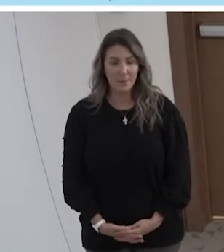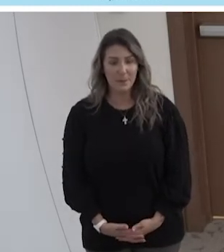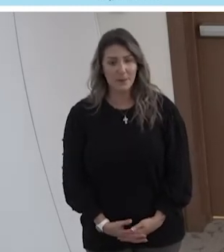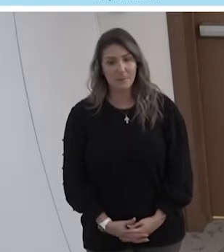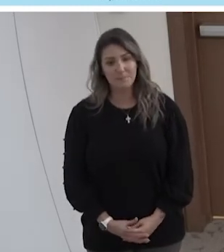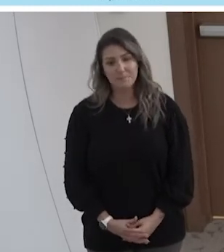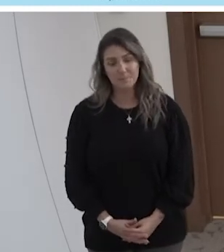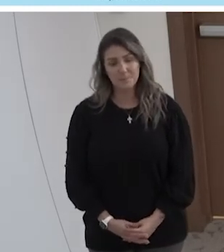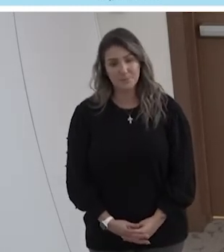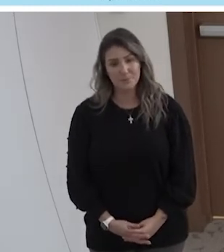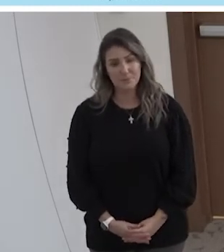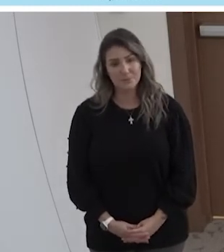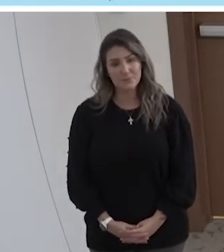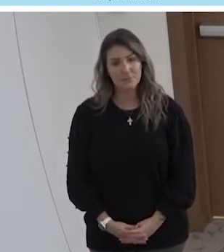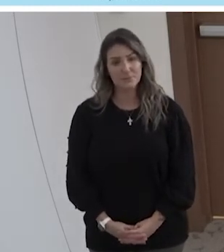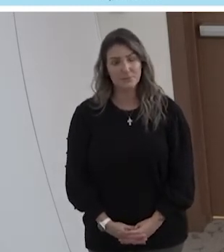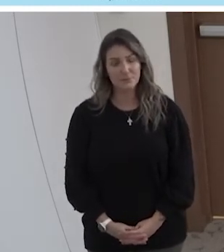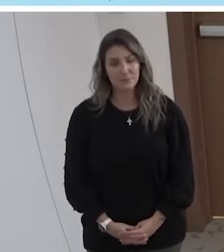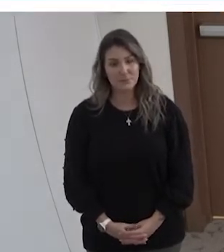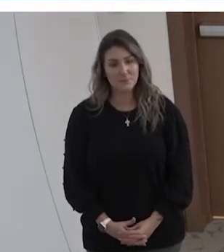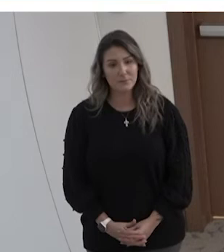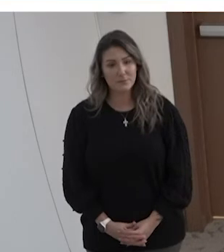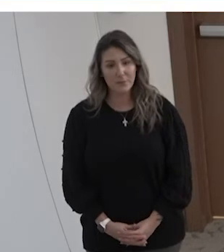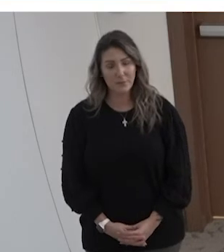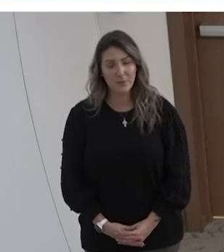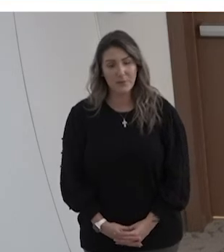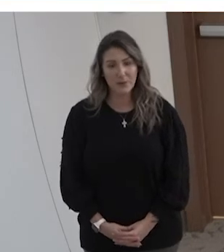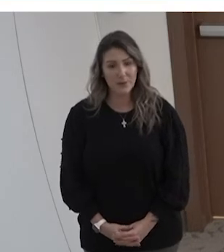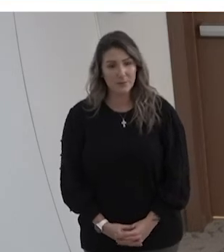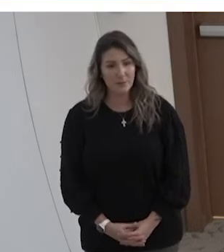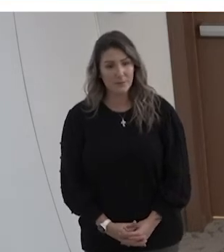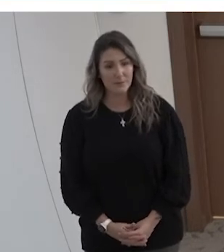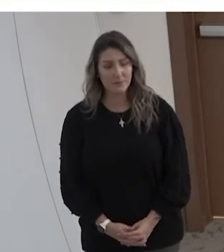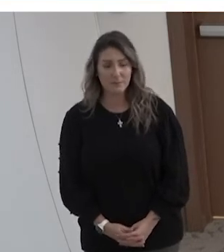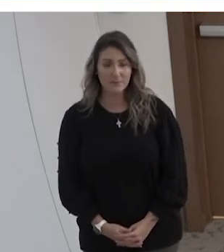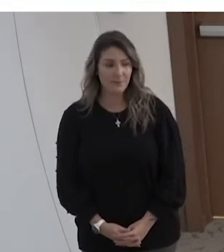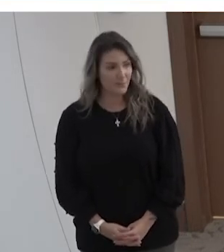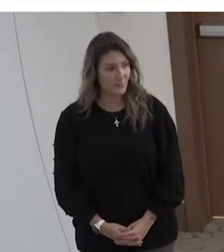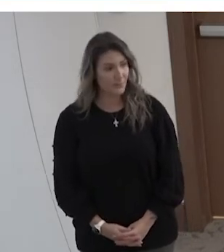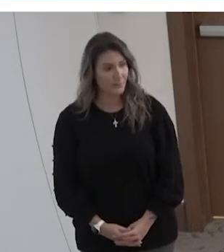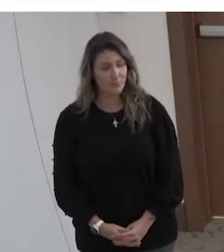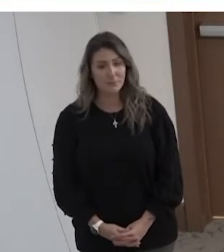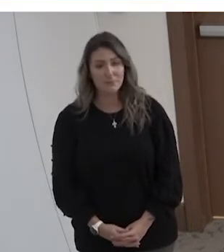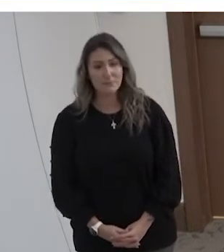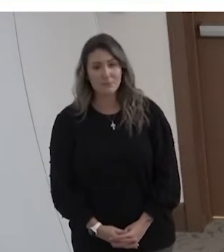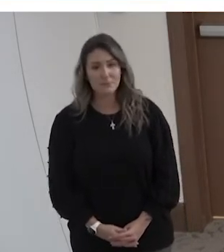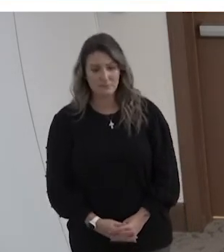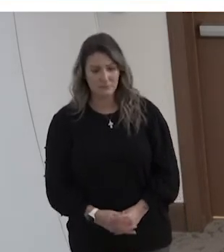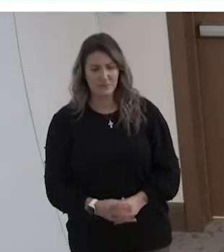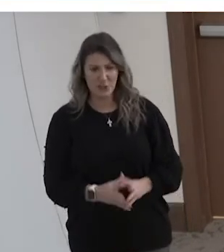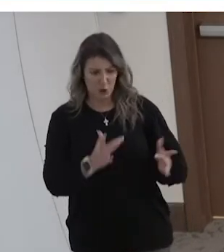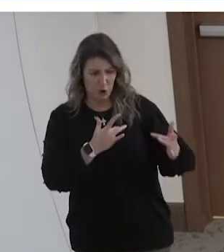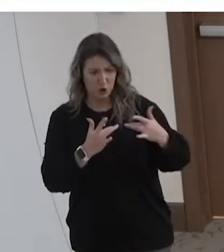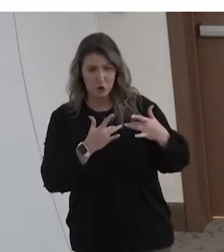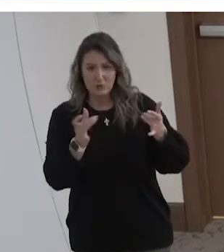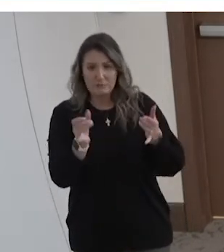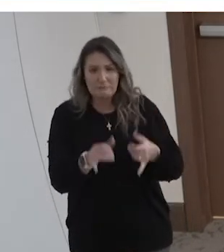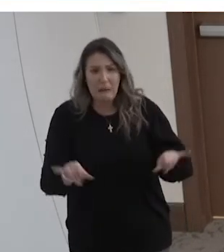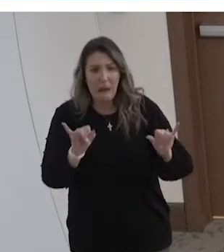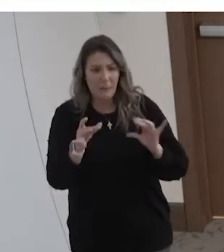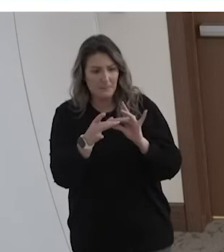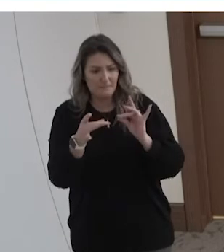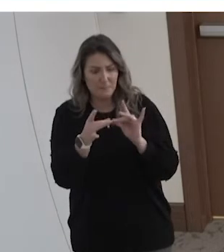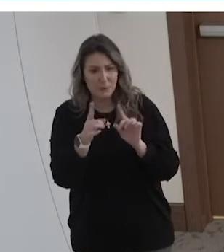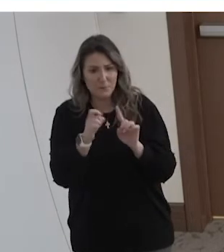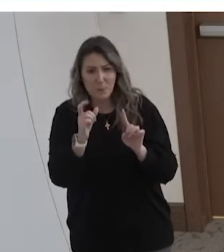te enfermas con el COVID-19. So, a common concern brought up by